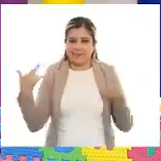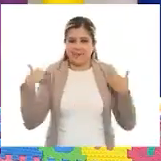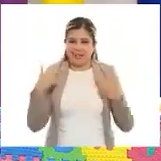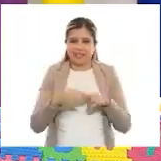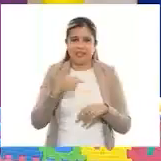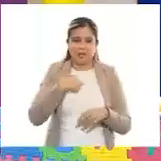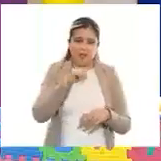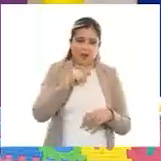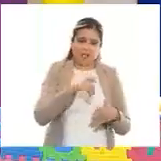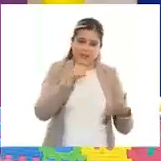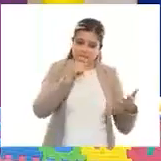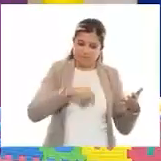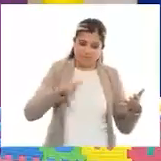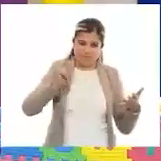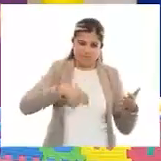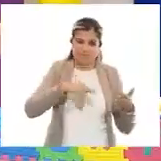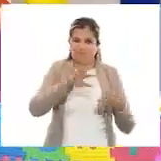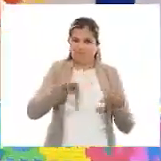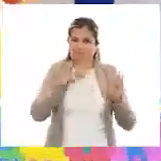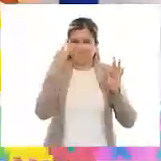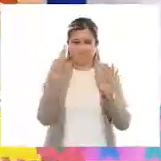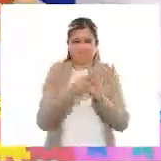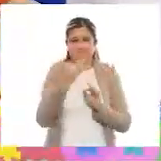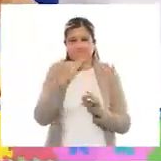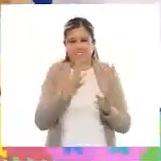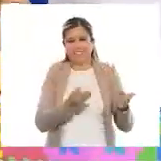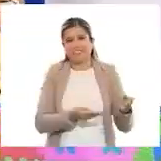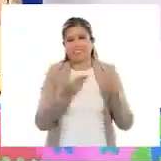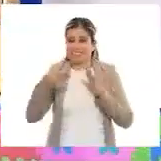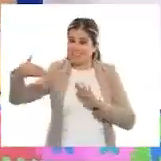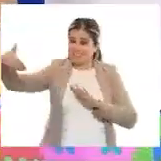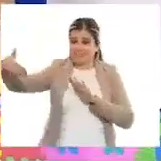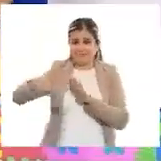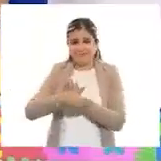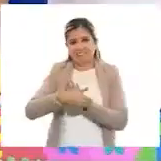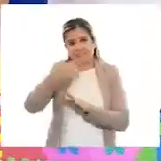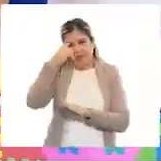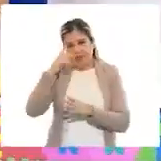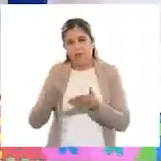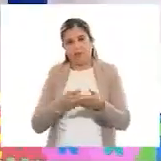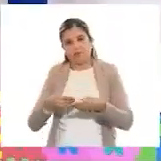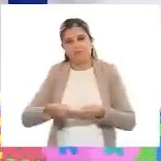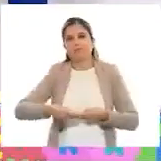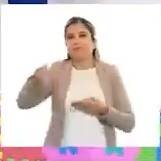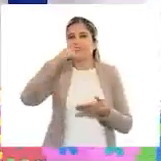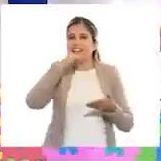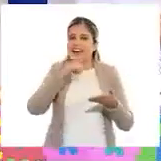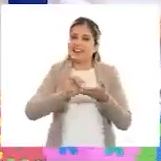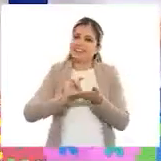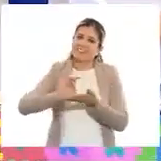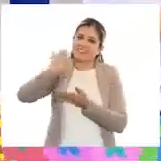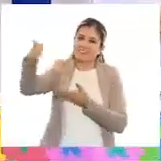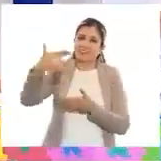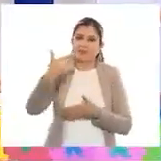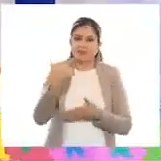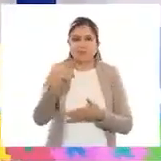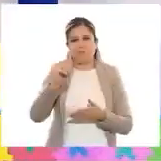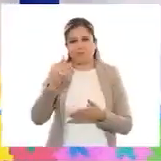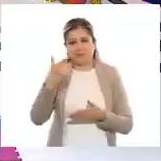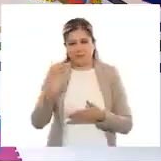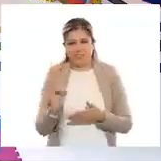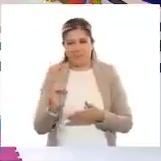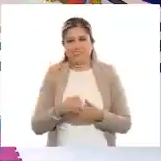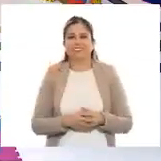que nos pidió el amigo Hugo de la maestra Lenny. Y lo vamos a meter al sobre para devolvérselo a Hugo. Listo, maestra Lenny. Muy